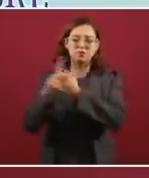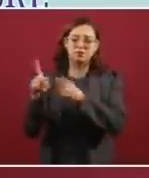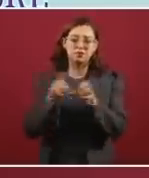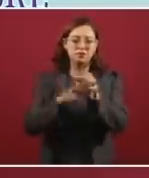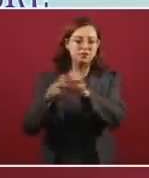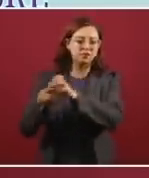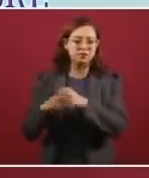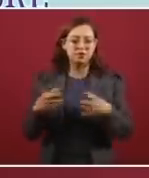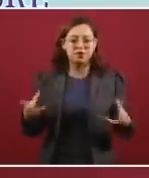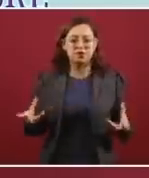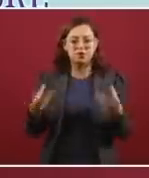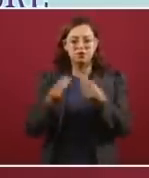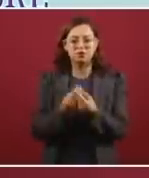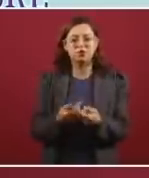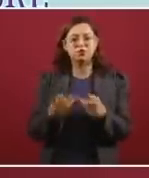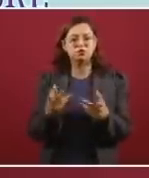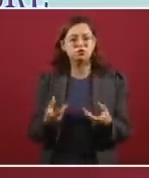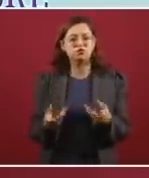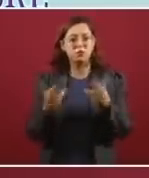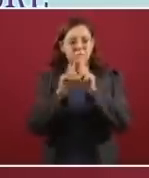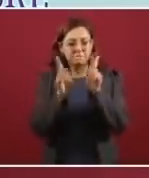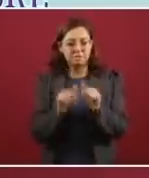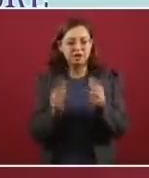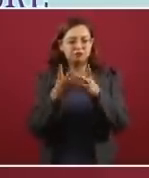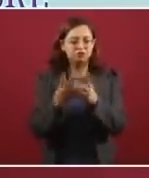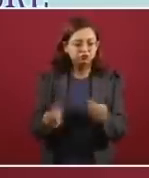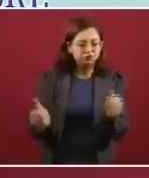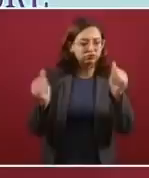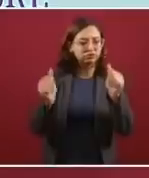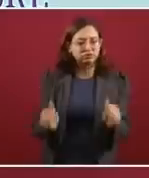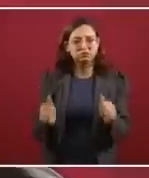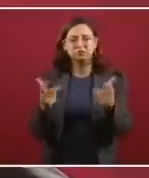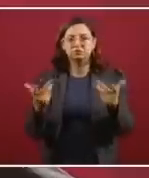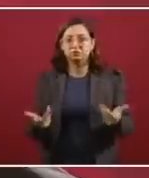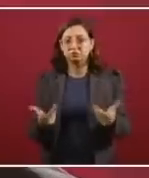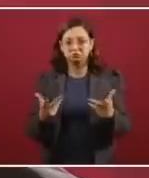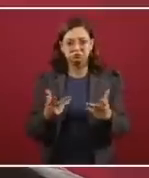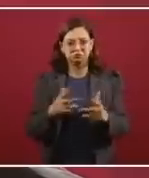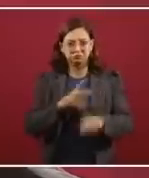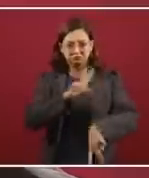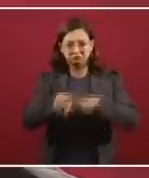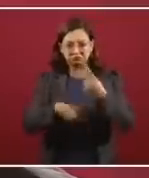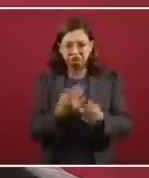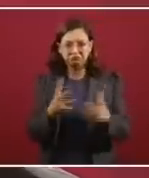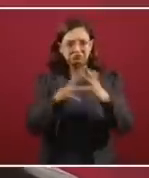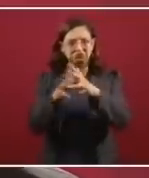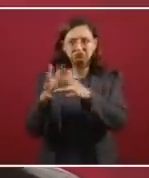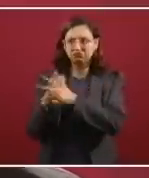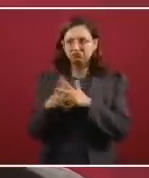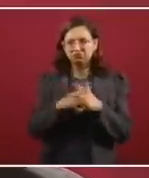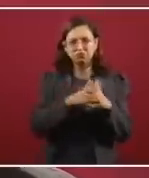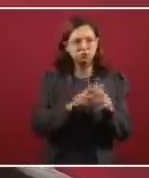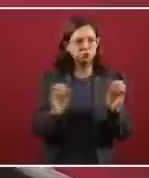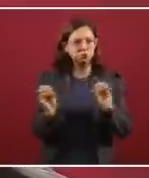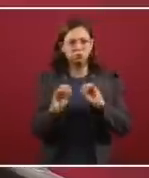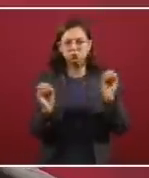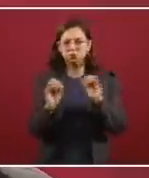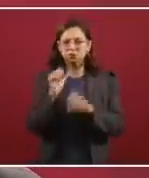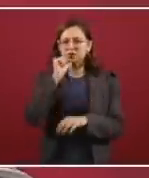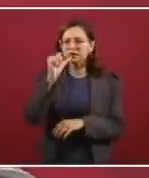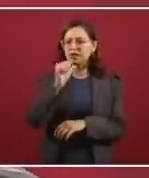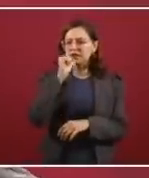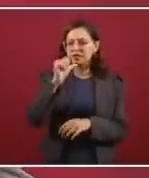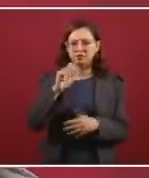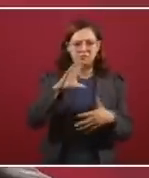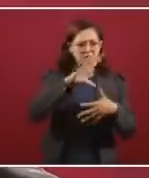solución pacífica de los conflictos. No habiendo un riesgo militar en contra de países de América, proveniente de países de